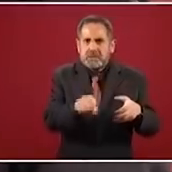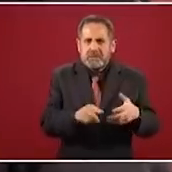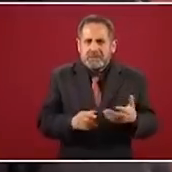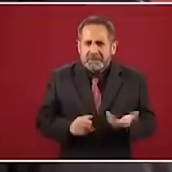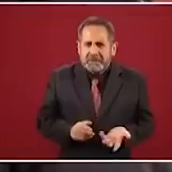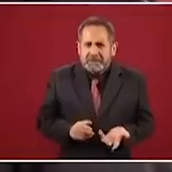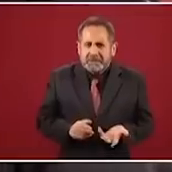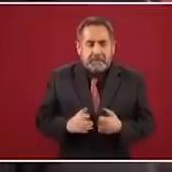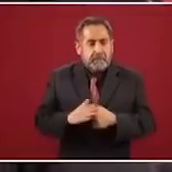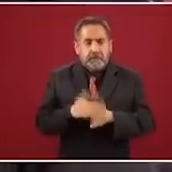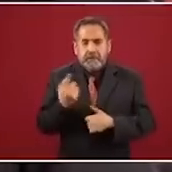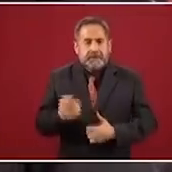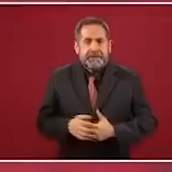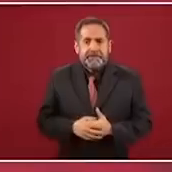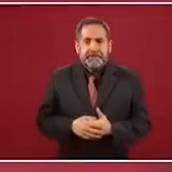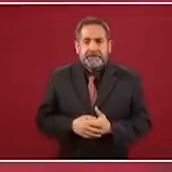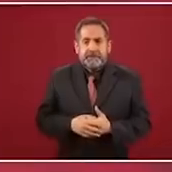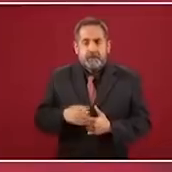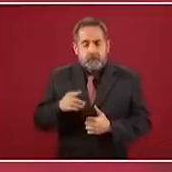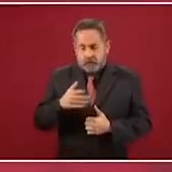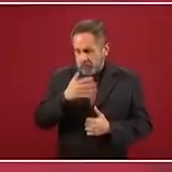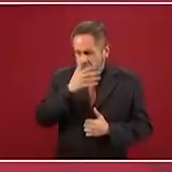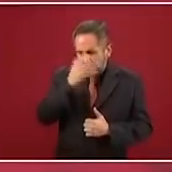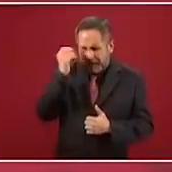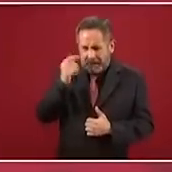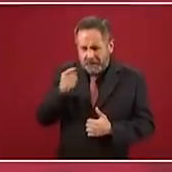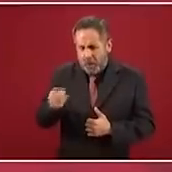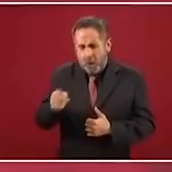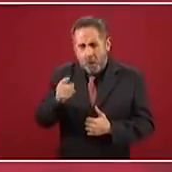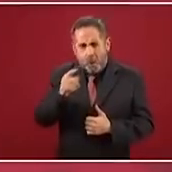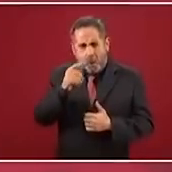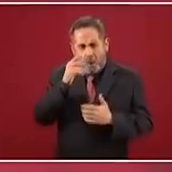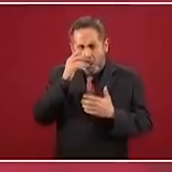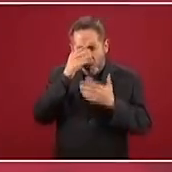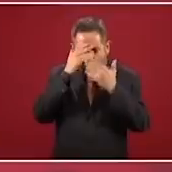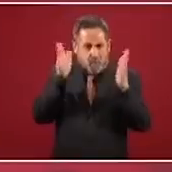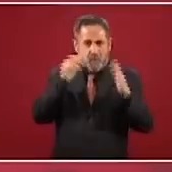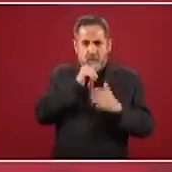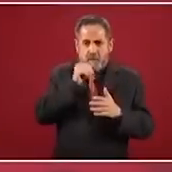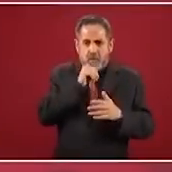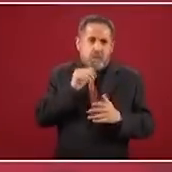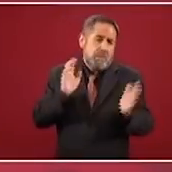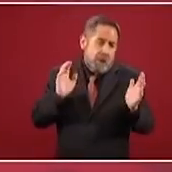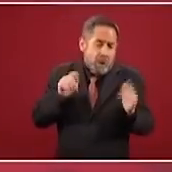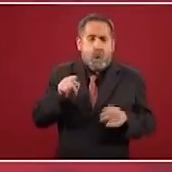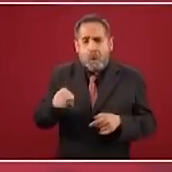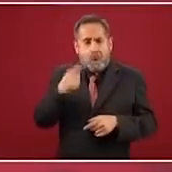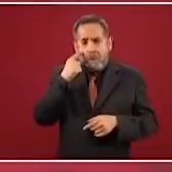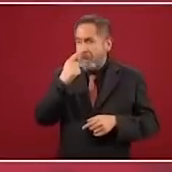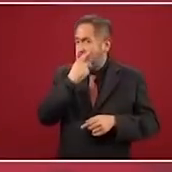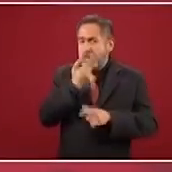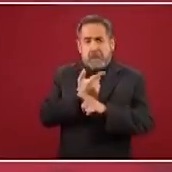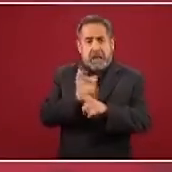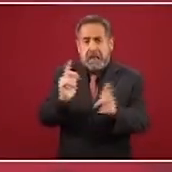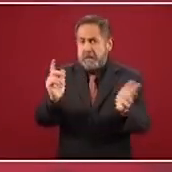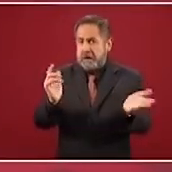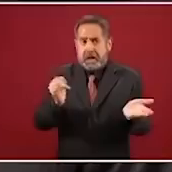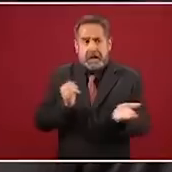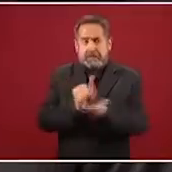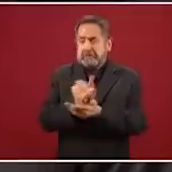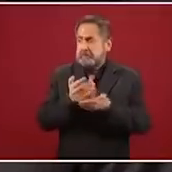porque no saben o si lo saben, son libres de